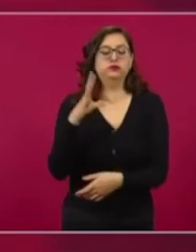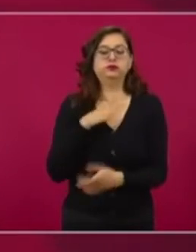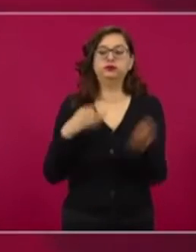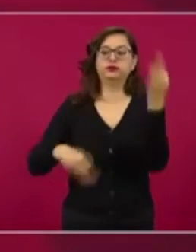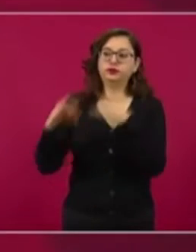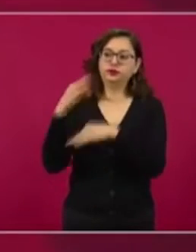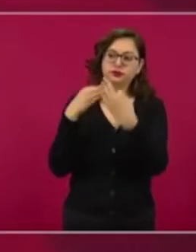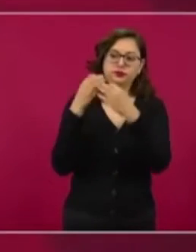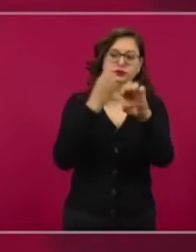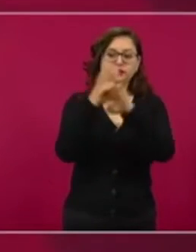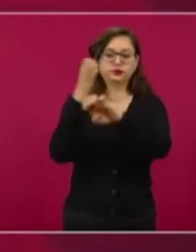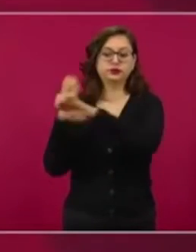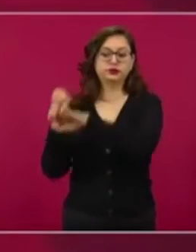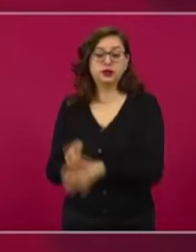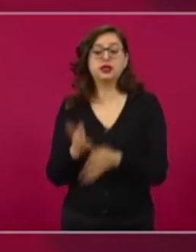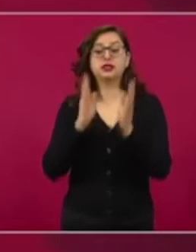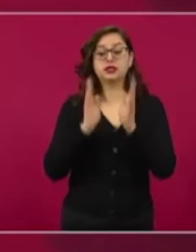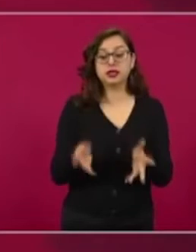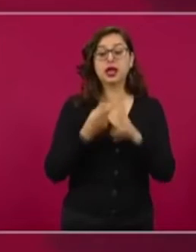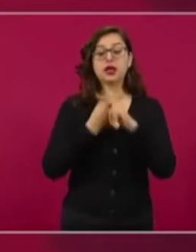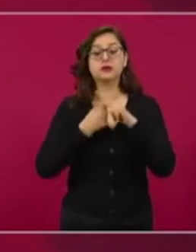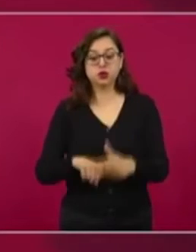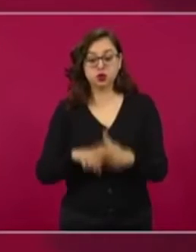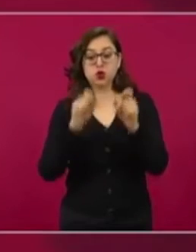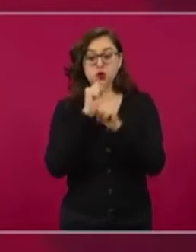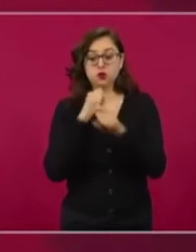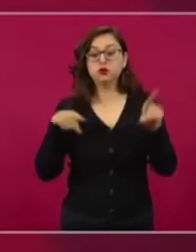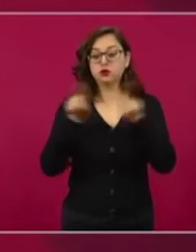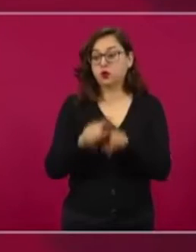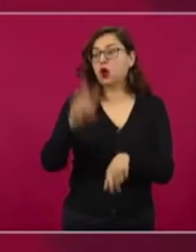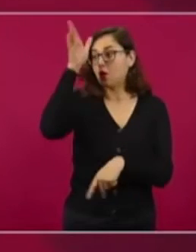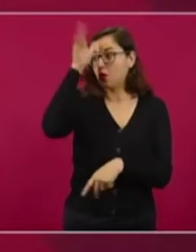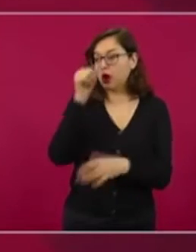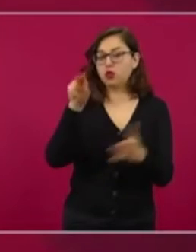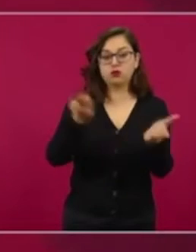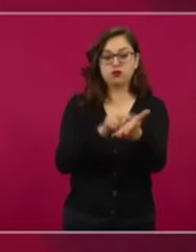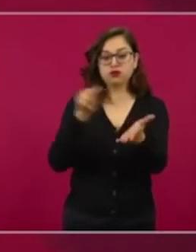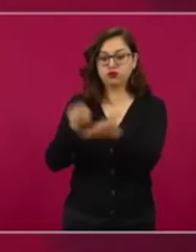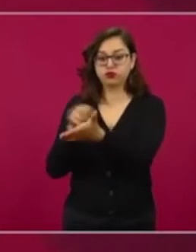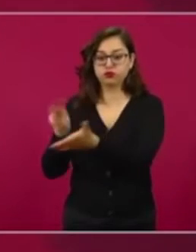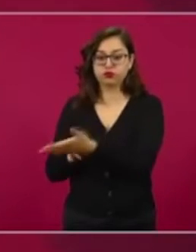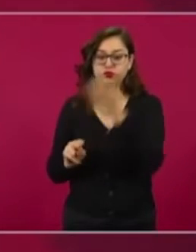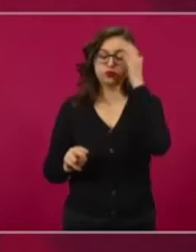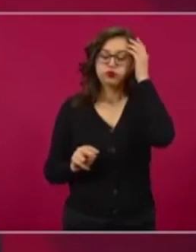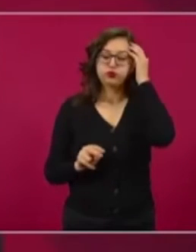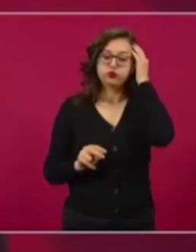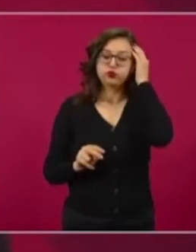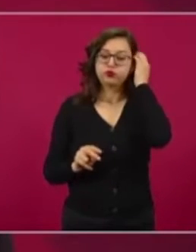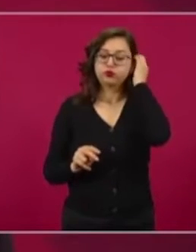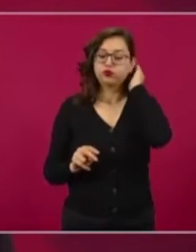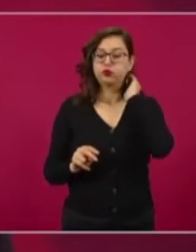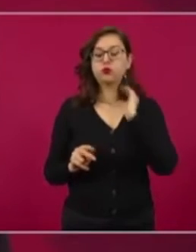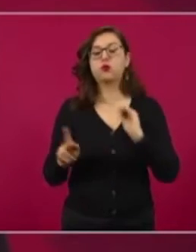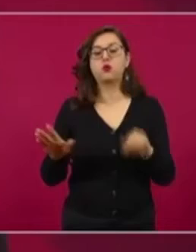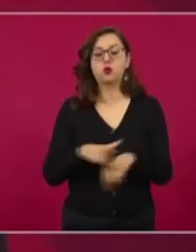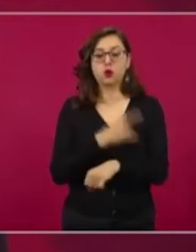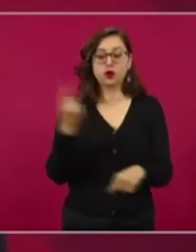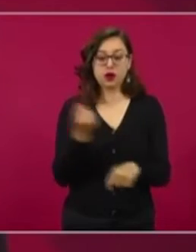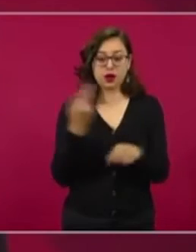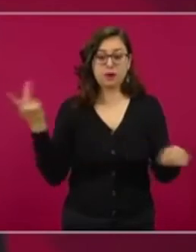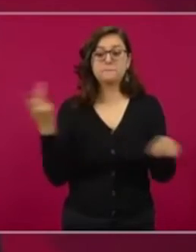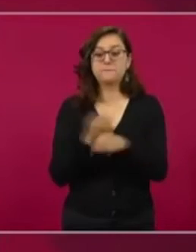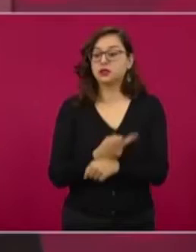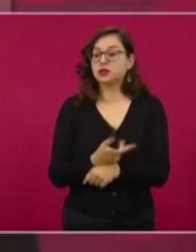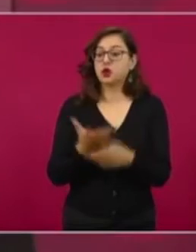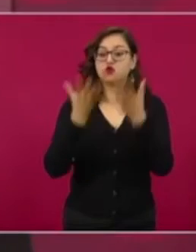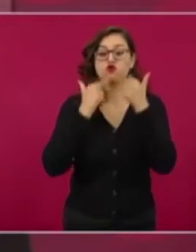un convenio con los gobernadores con ese propósito, porque si no actuamos, no hay